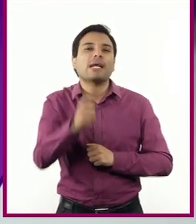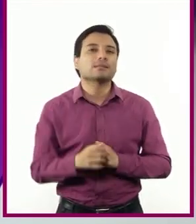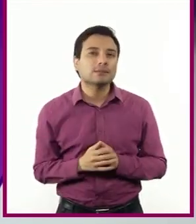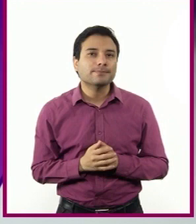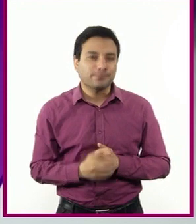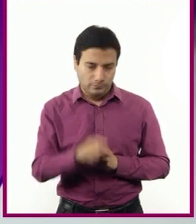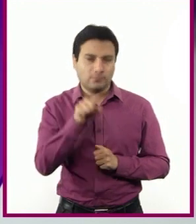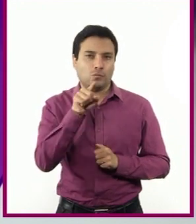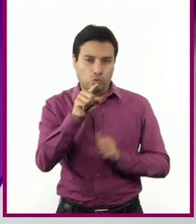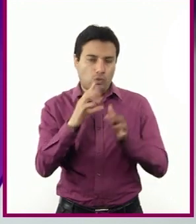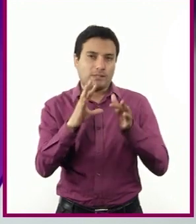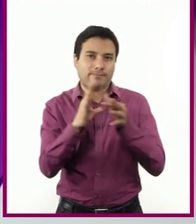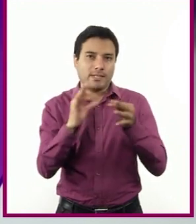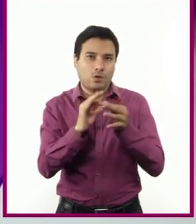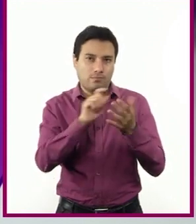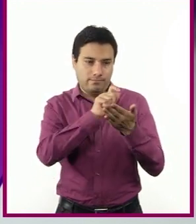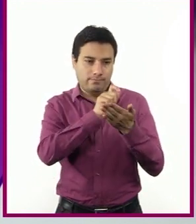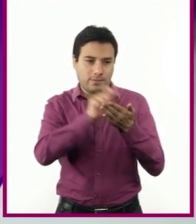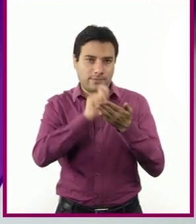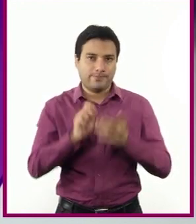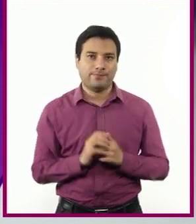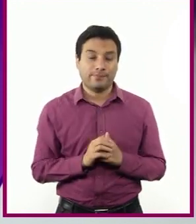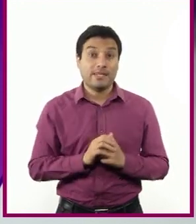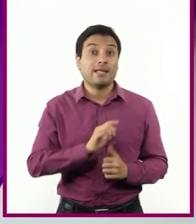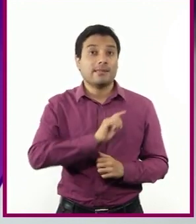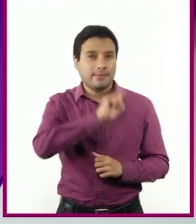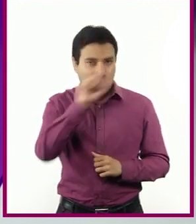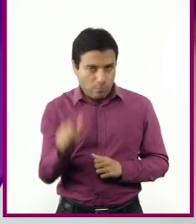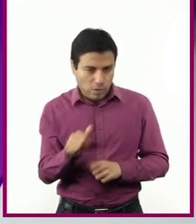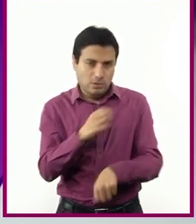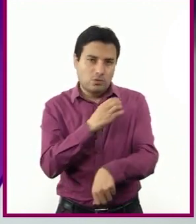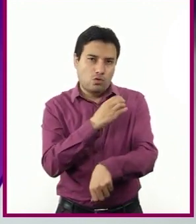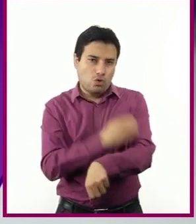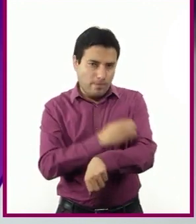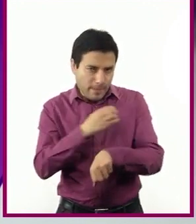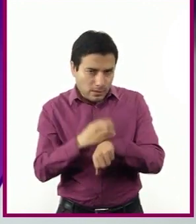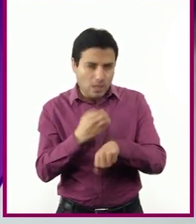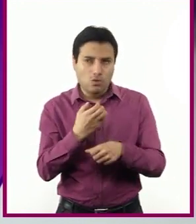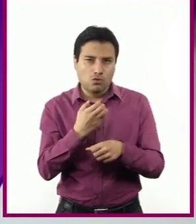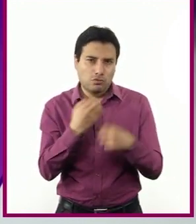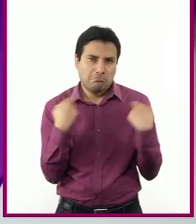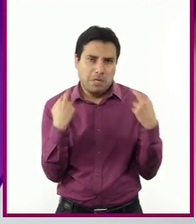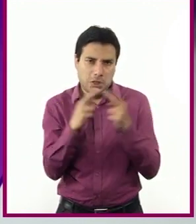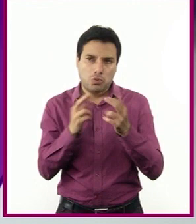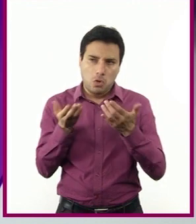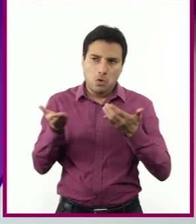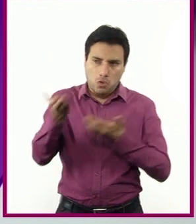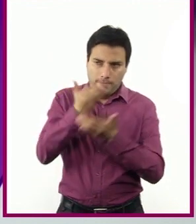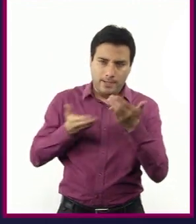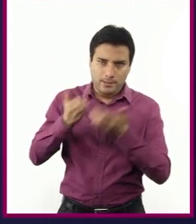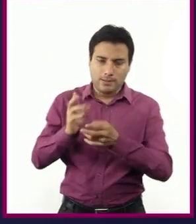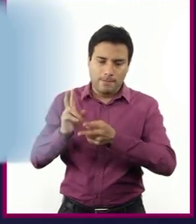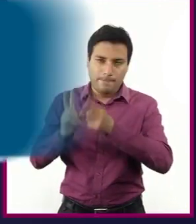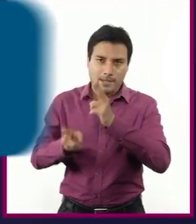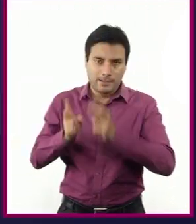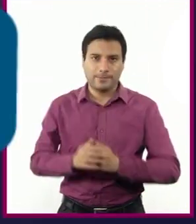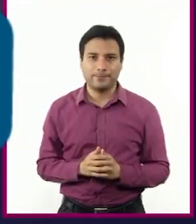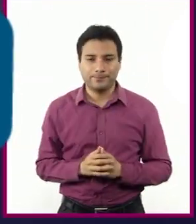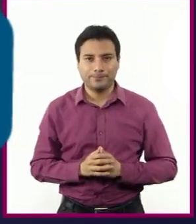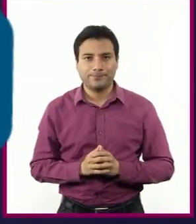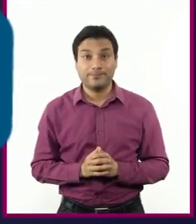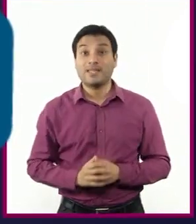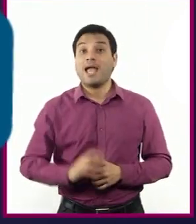ser posible, compartan sus argumentos con sus compañeras, compañeros y docentes.